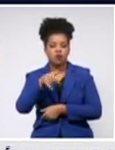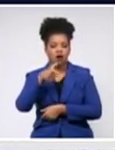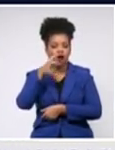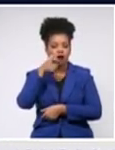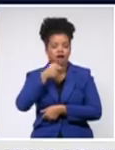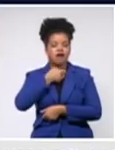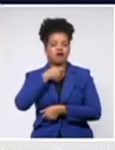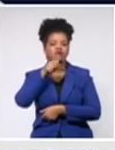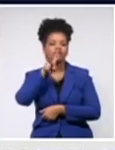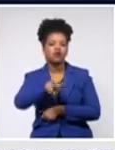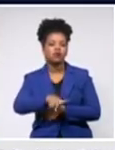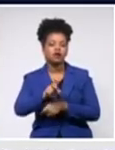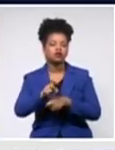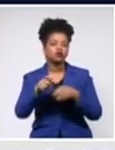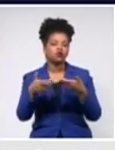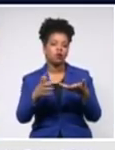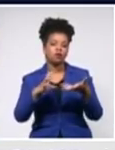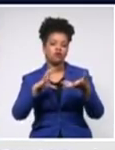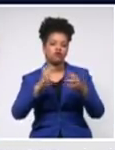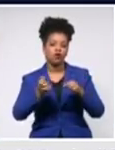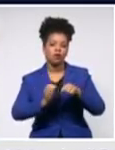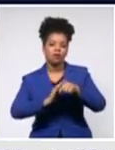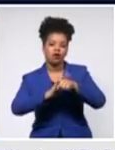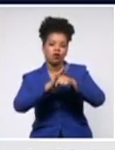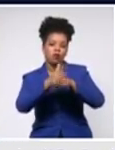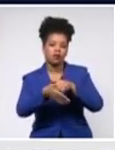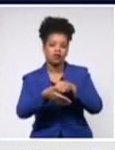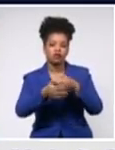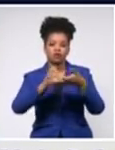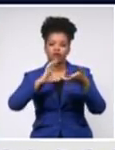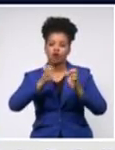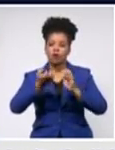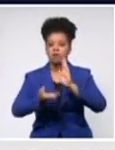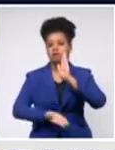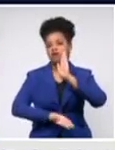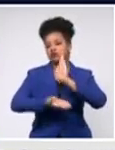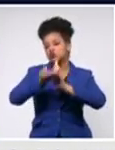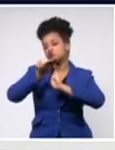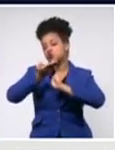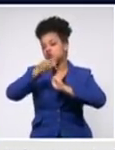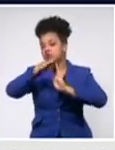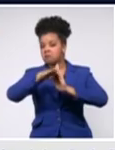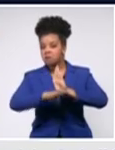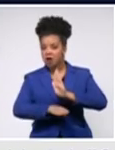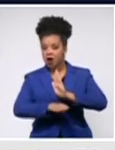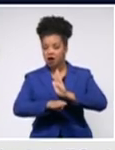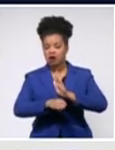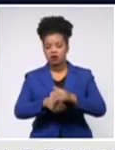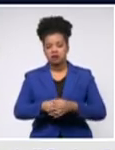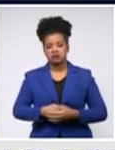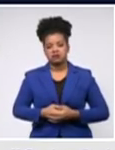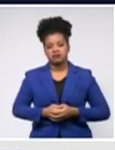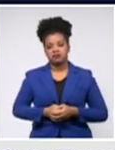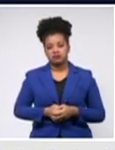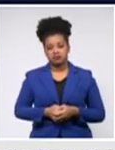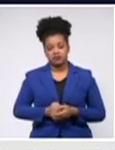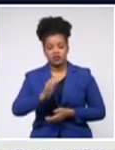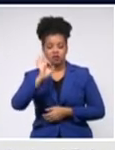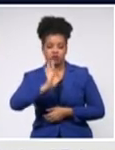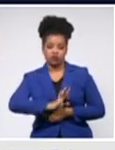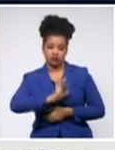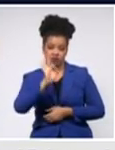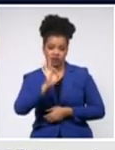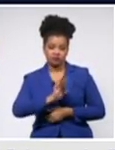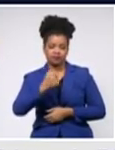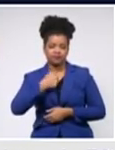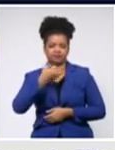está comportando la pandemia, sube, baja, y qué es la tasa. Lo digo porque